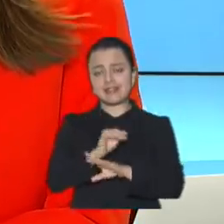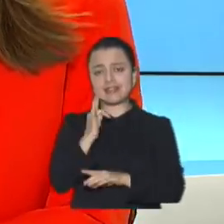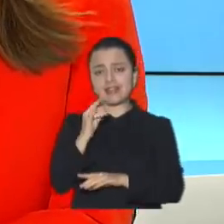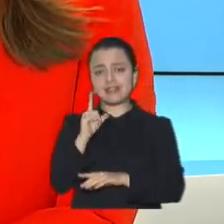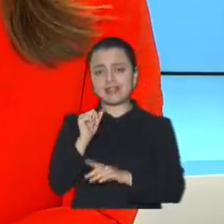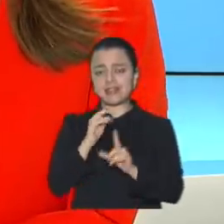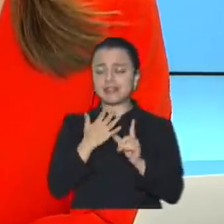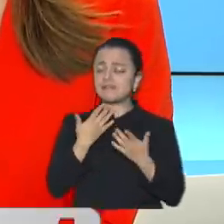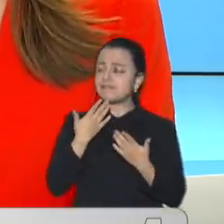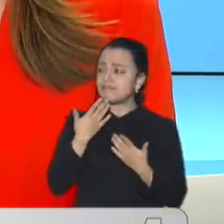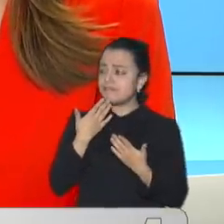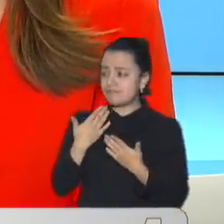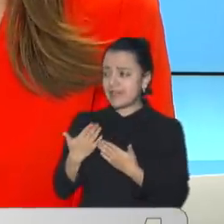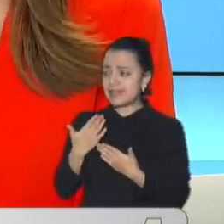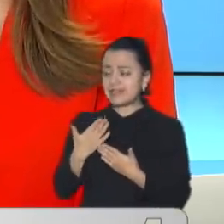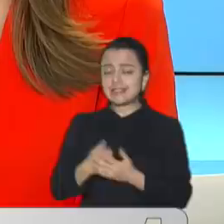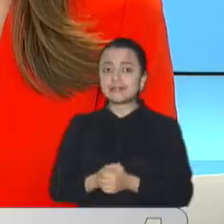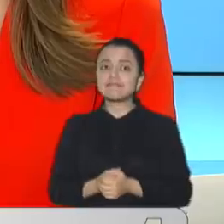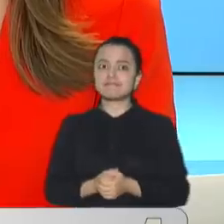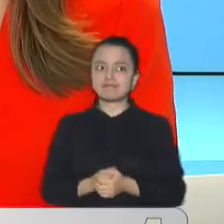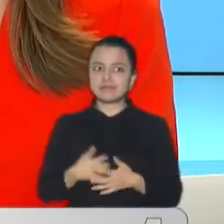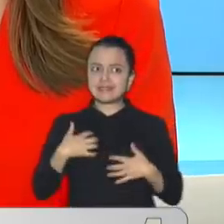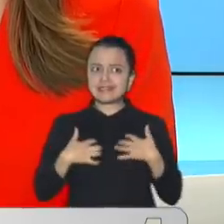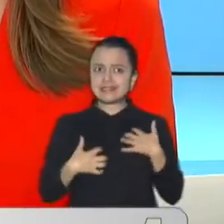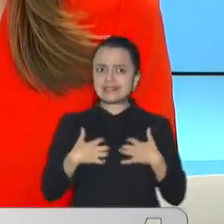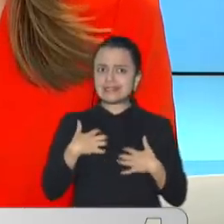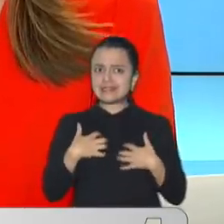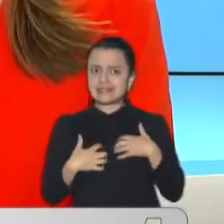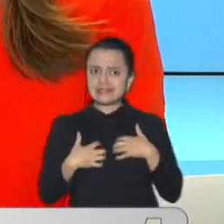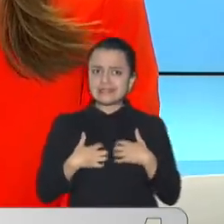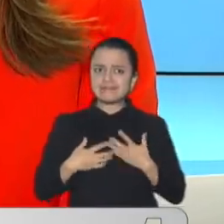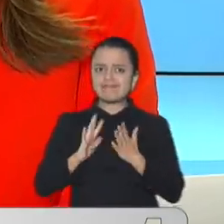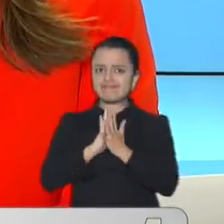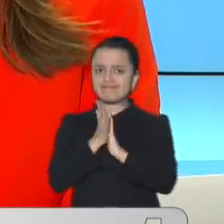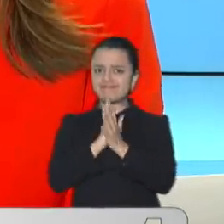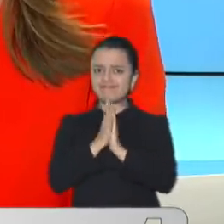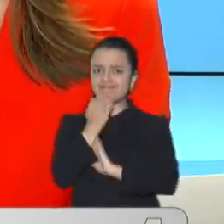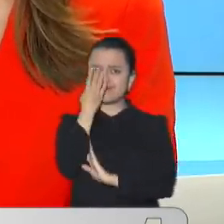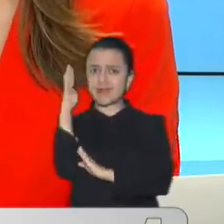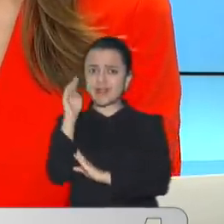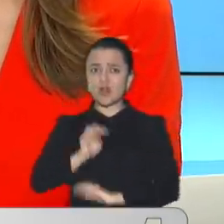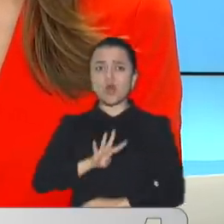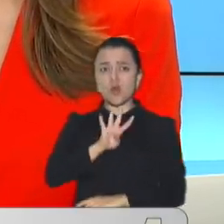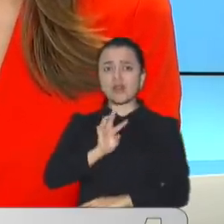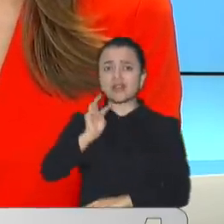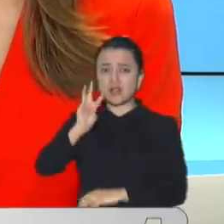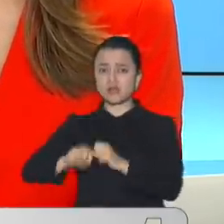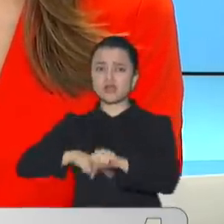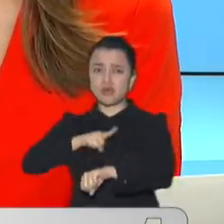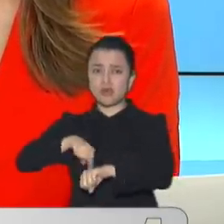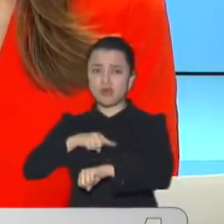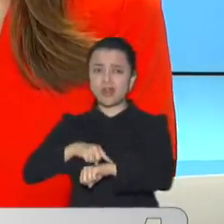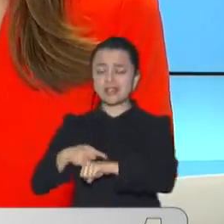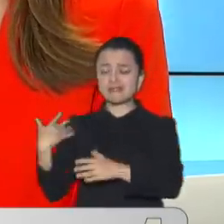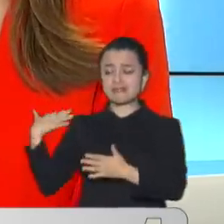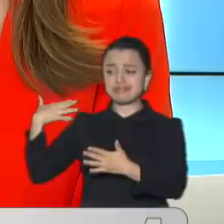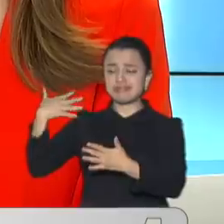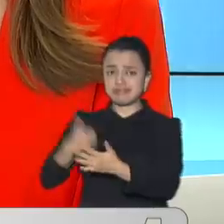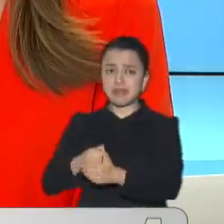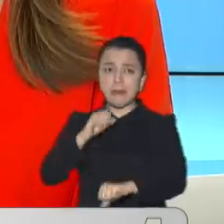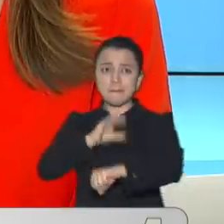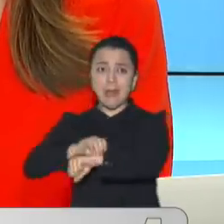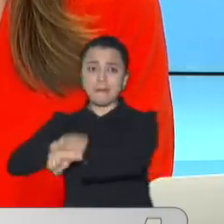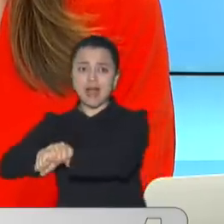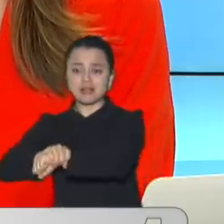muchas gracias. El temor persiste entre los comerciantes del centro de Barranquilla. 48 horas después del atentado y tras las primeras